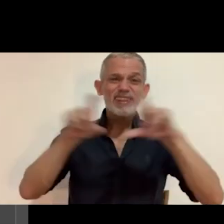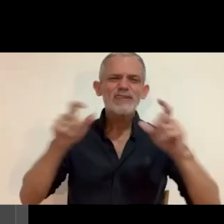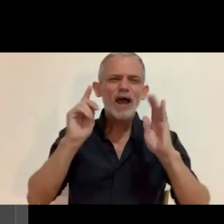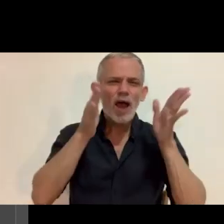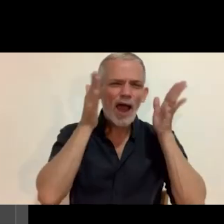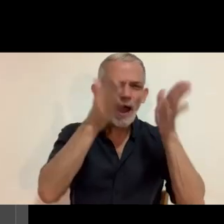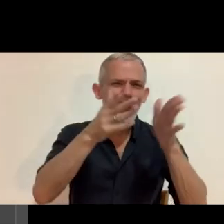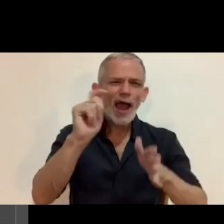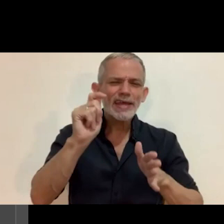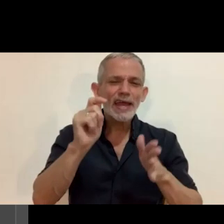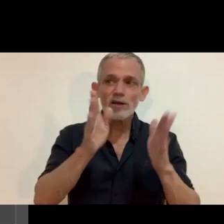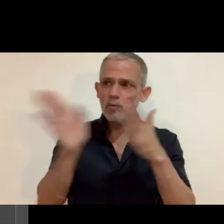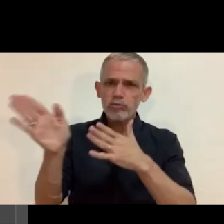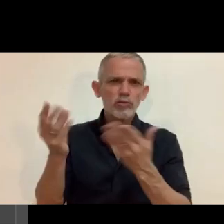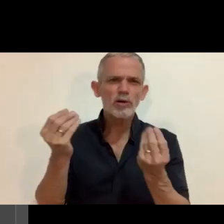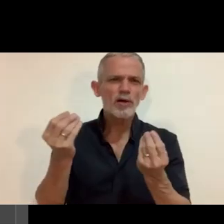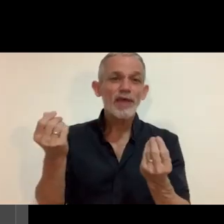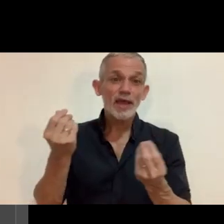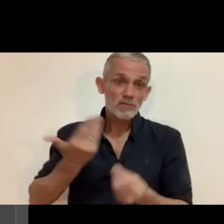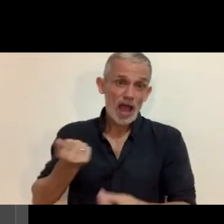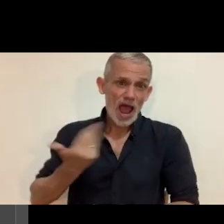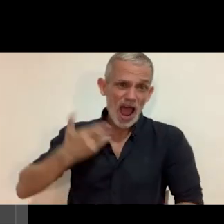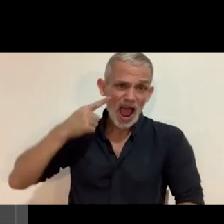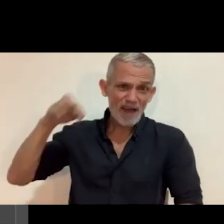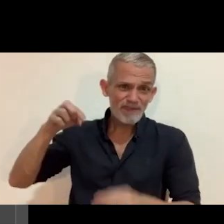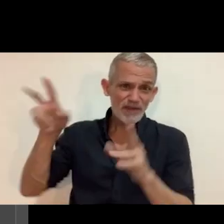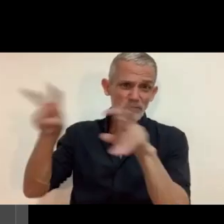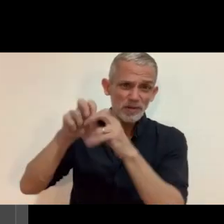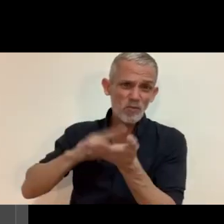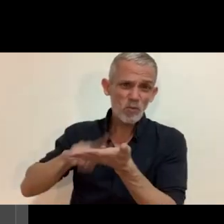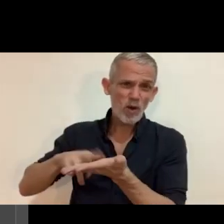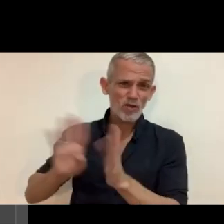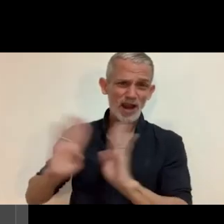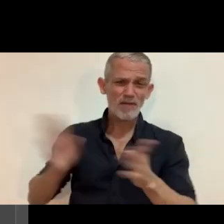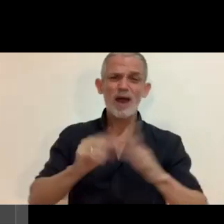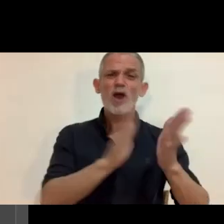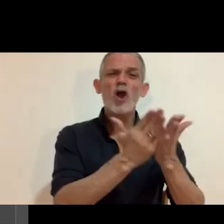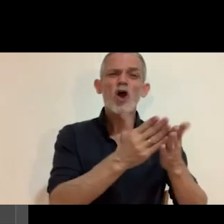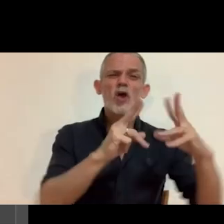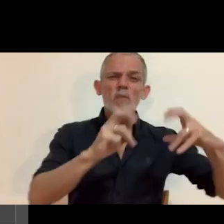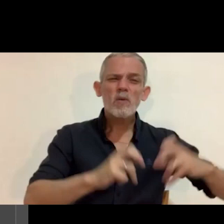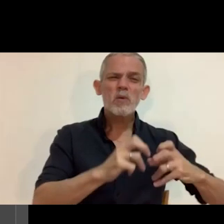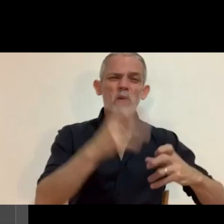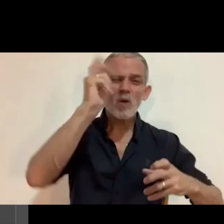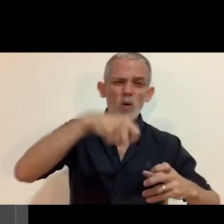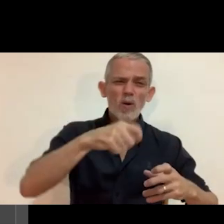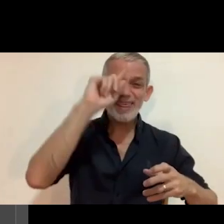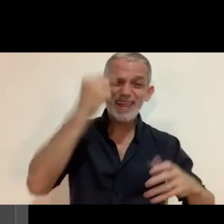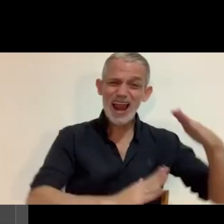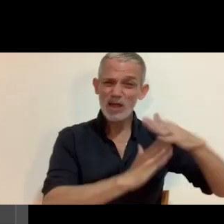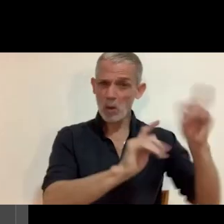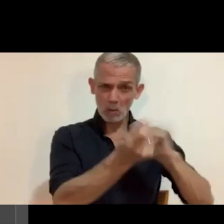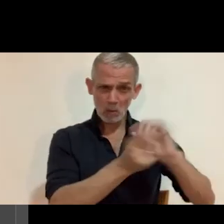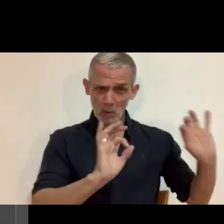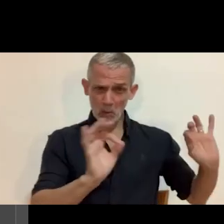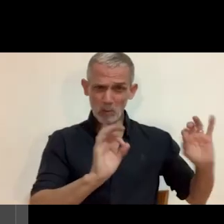a regular el accionar del organismo recaudador, que no modificó el Código Procesal Penal de la Nación en cuanto a la